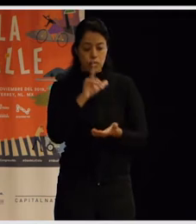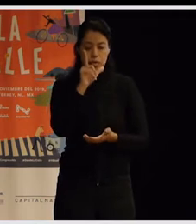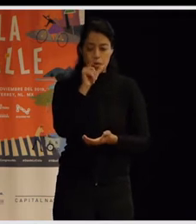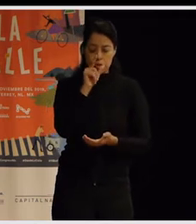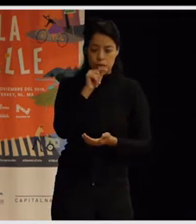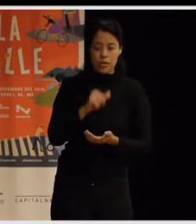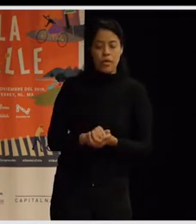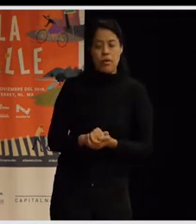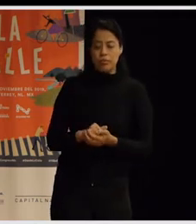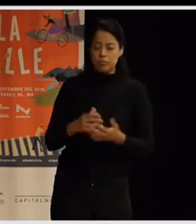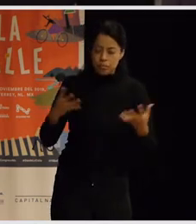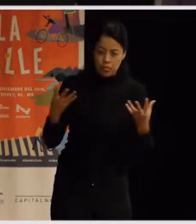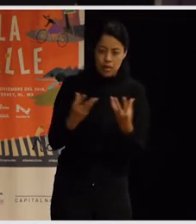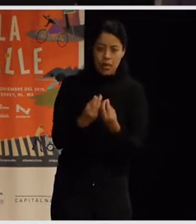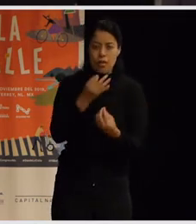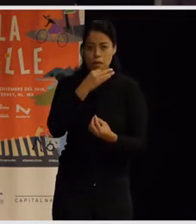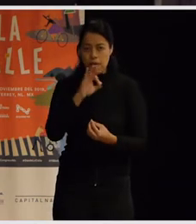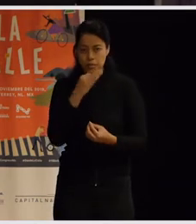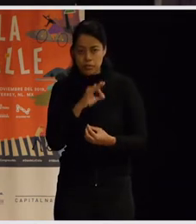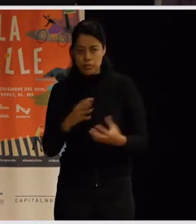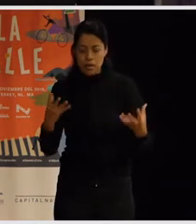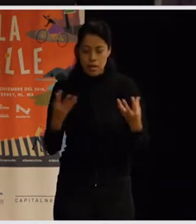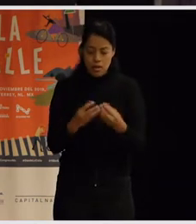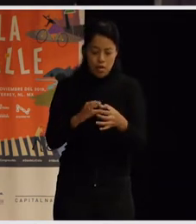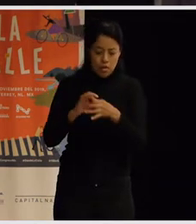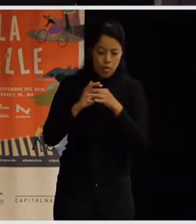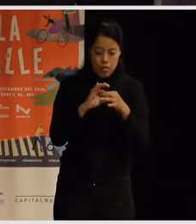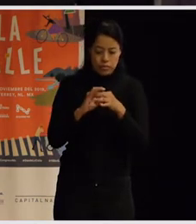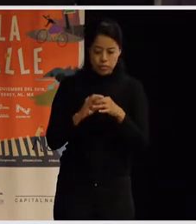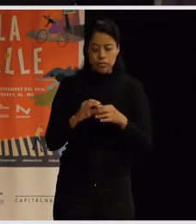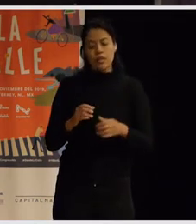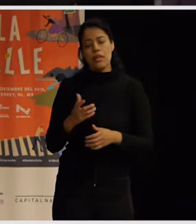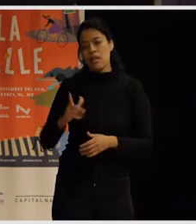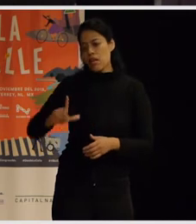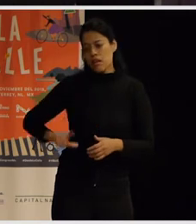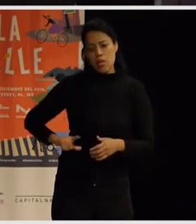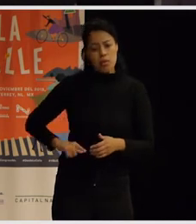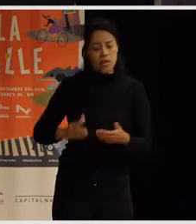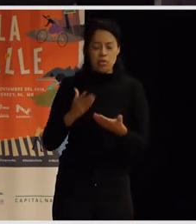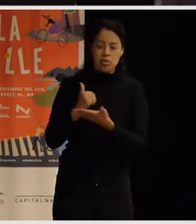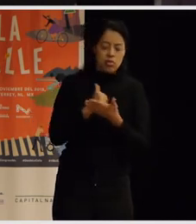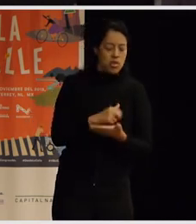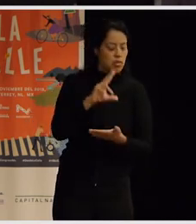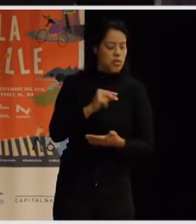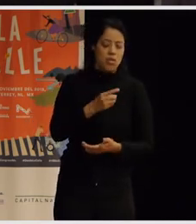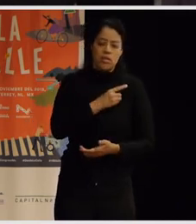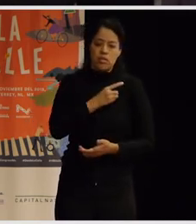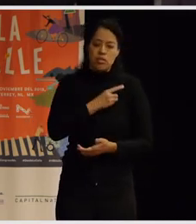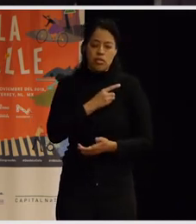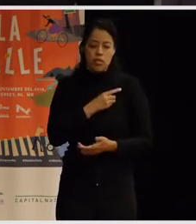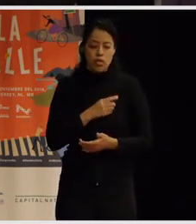forma como de convivir de ir creando si va de ir coexistiendo juntos no sin necesidad de la autoridad de por medio nos ha ido bien la mayoría de las veces